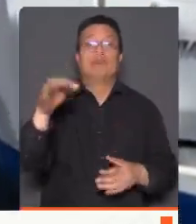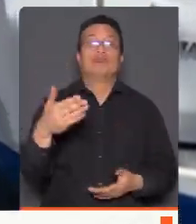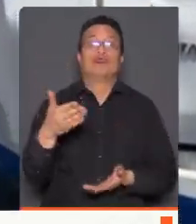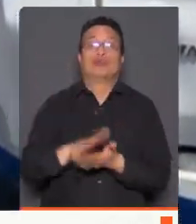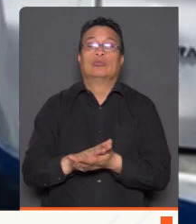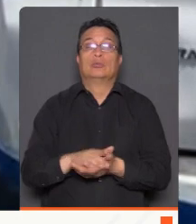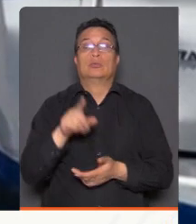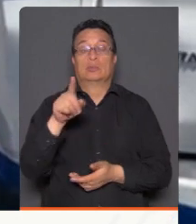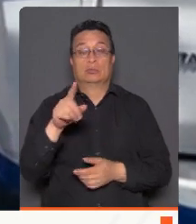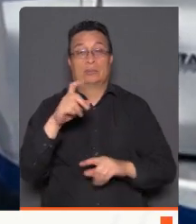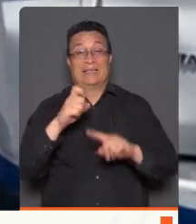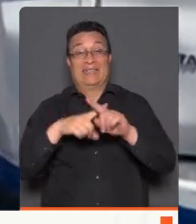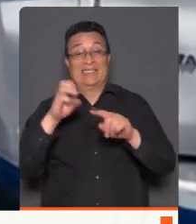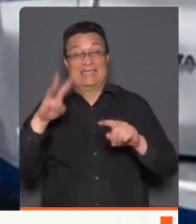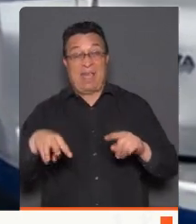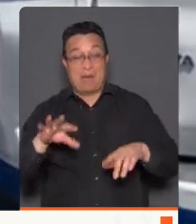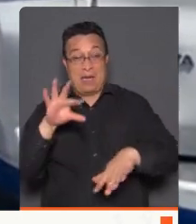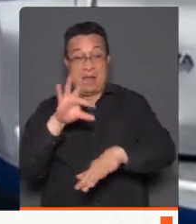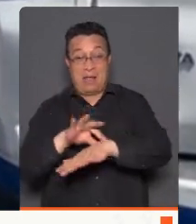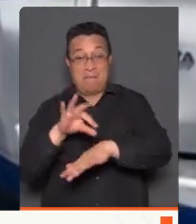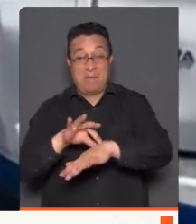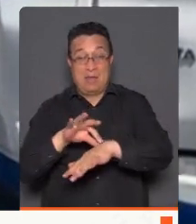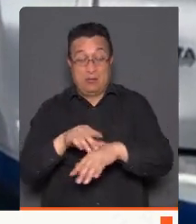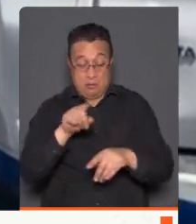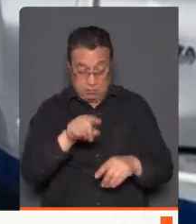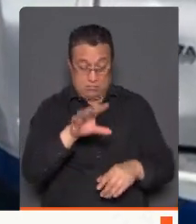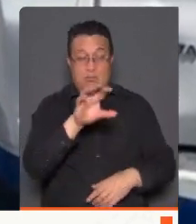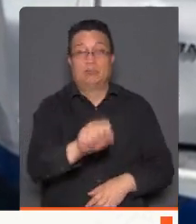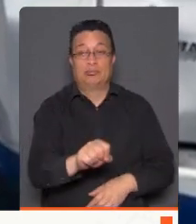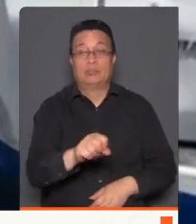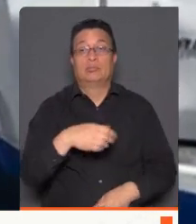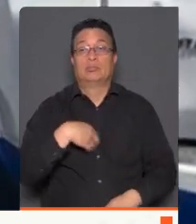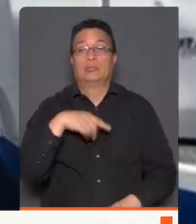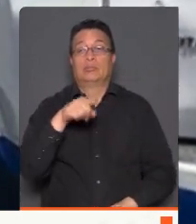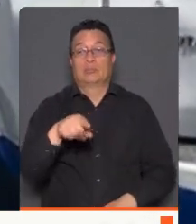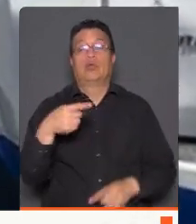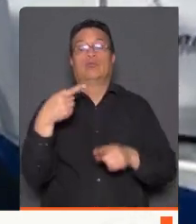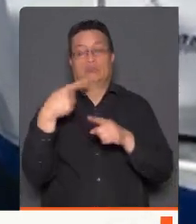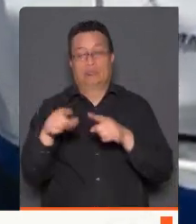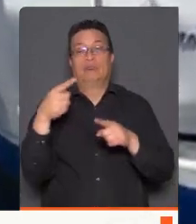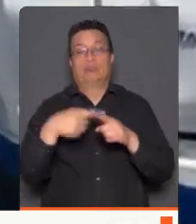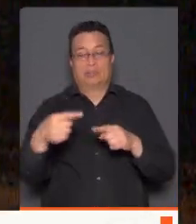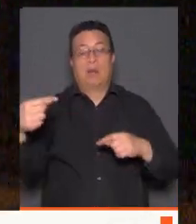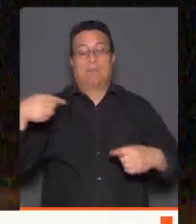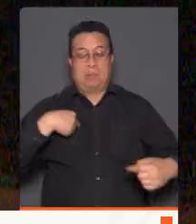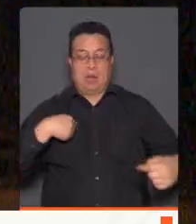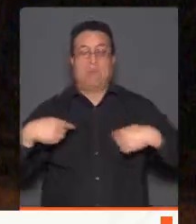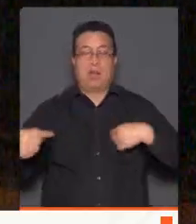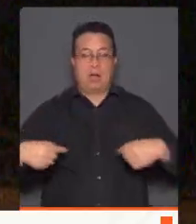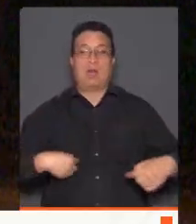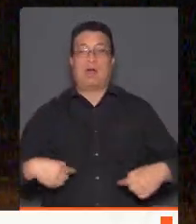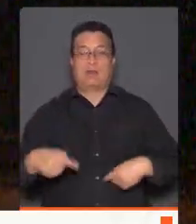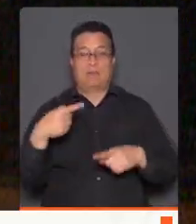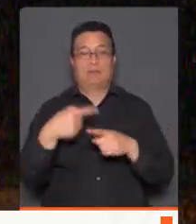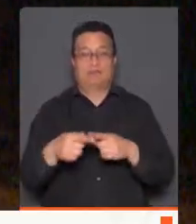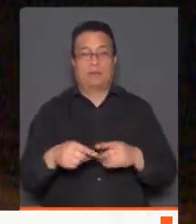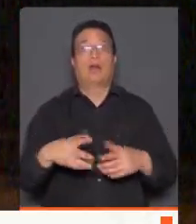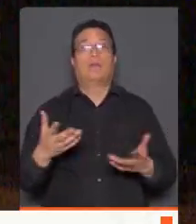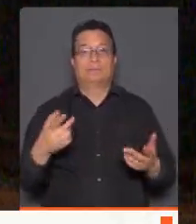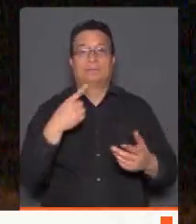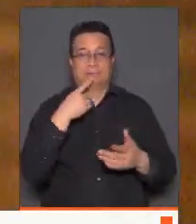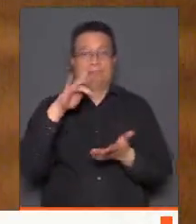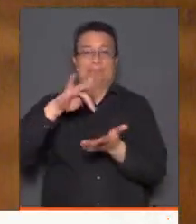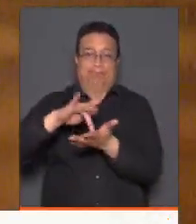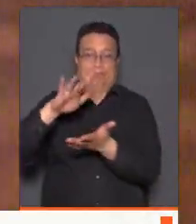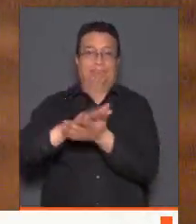el examen médico, se determinó que mantenía diversos impactos de un proyectil balístico. Triste resumen de ajustes de